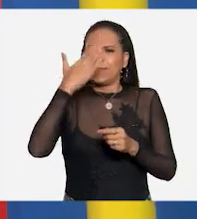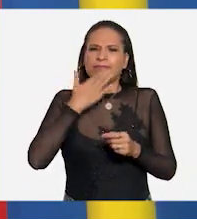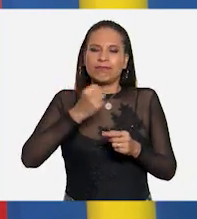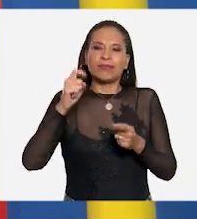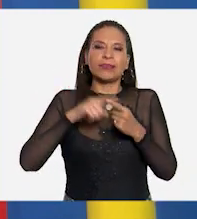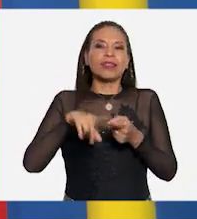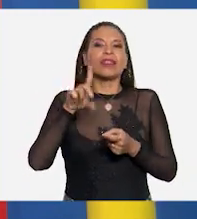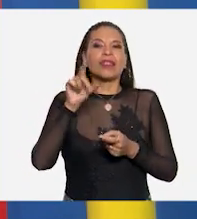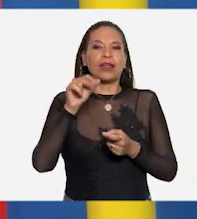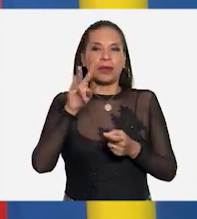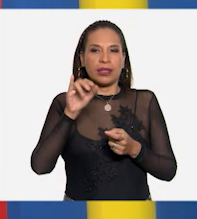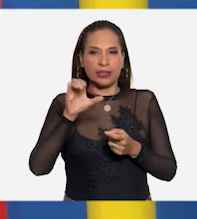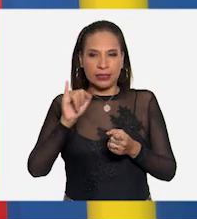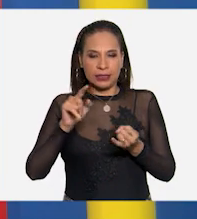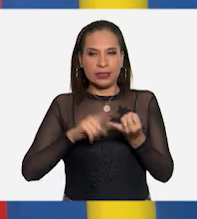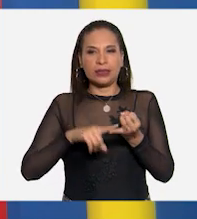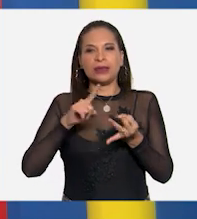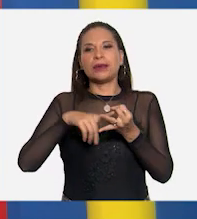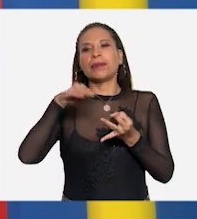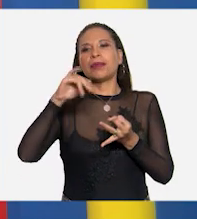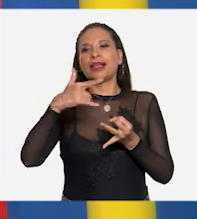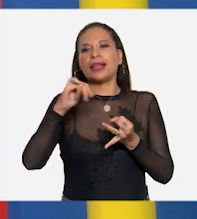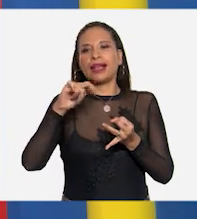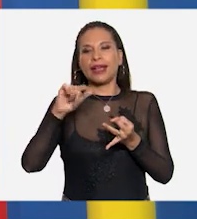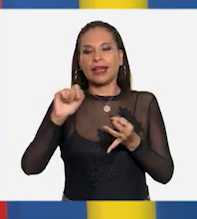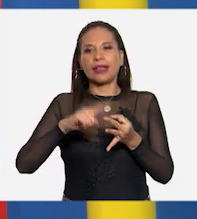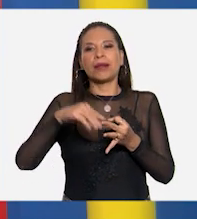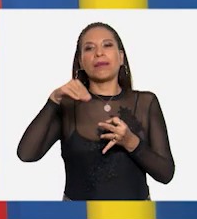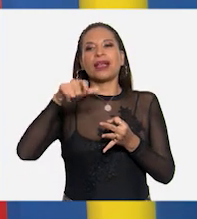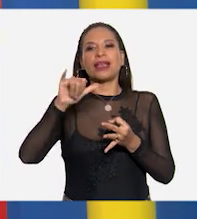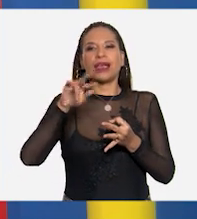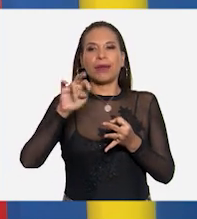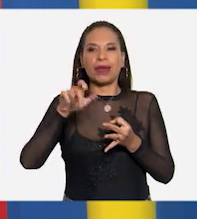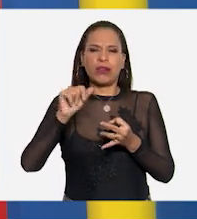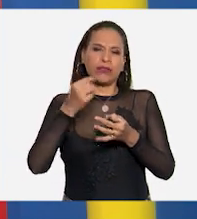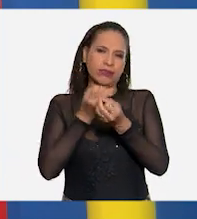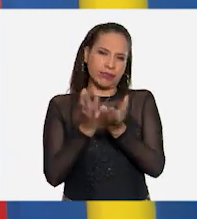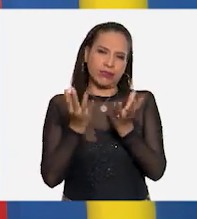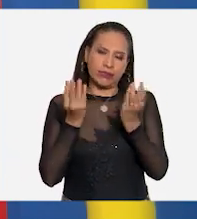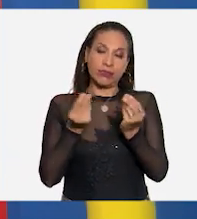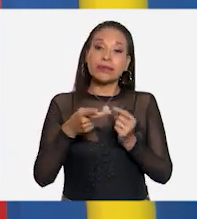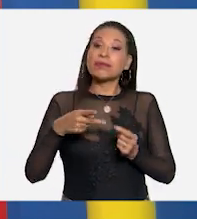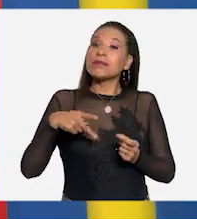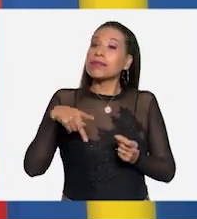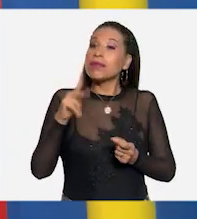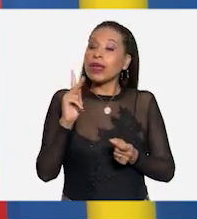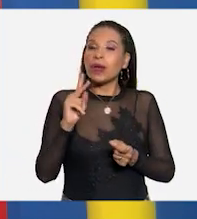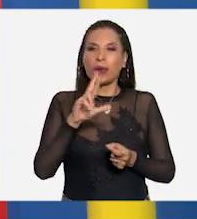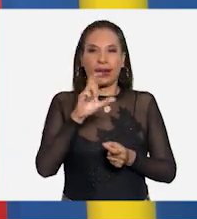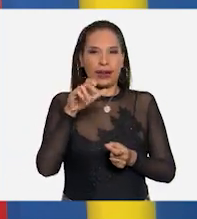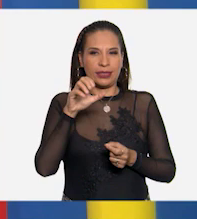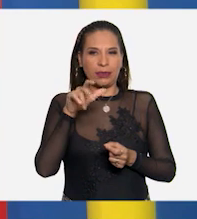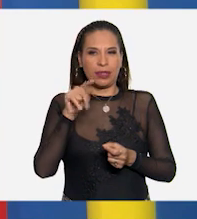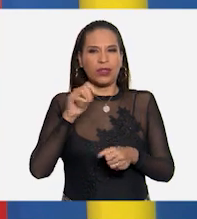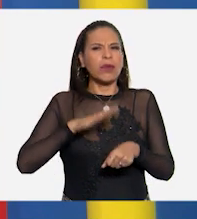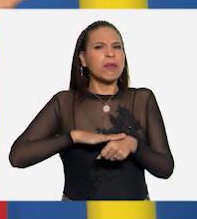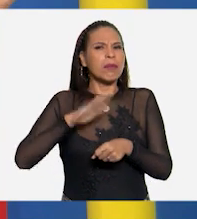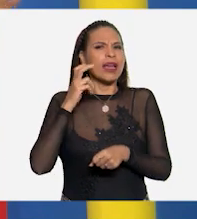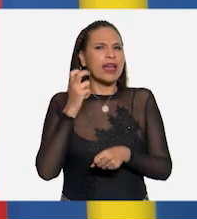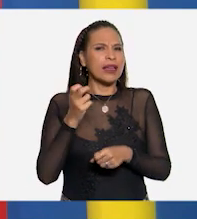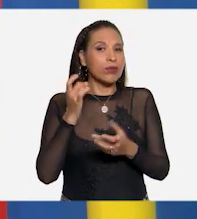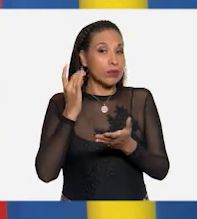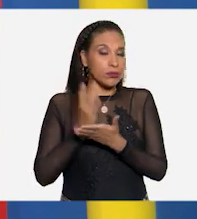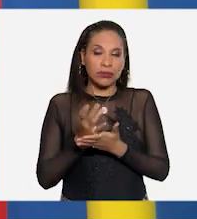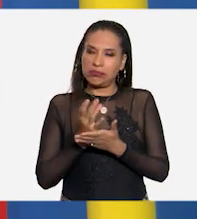como Leonardo da Vinci, Miguel Ángel, Maquiavelo, entre otros. Sin embargo, el Renacimiento fue más que